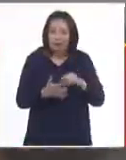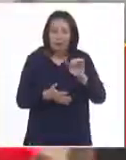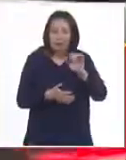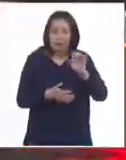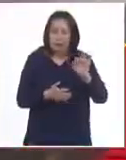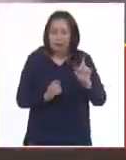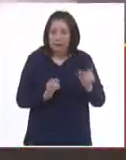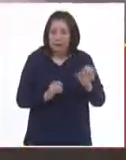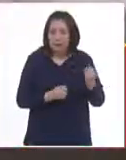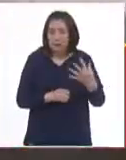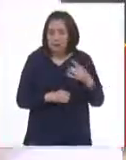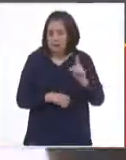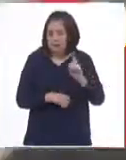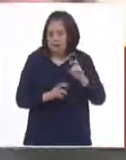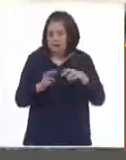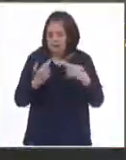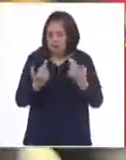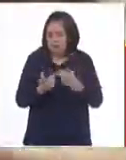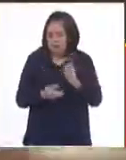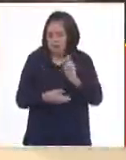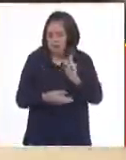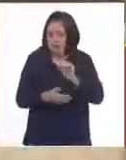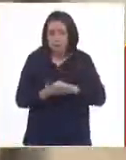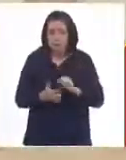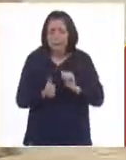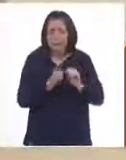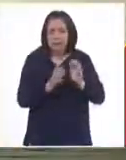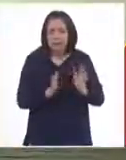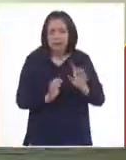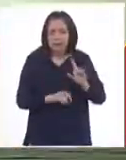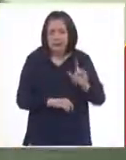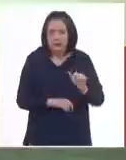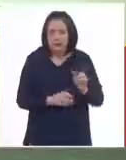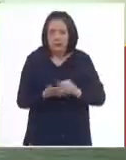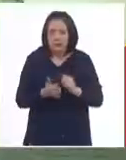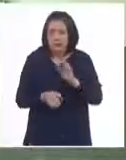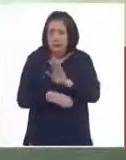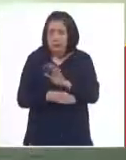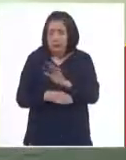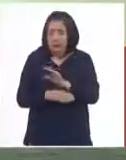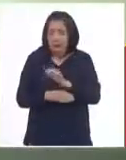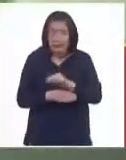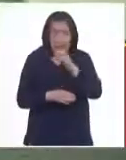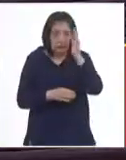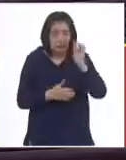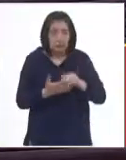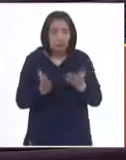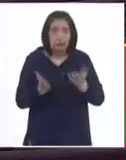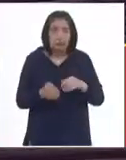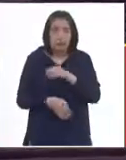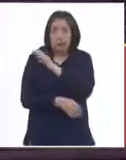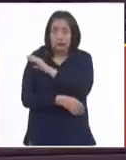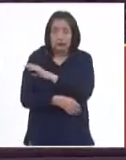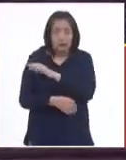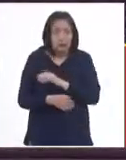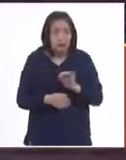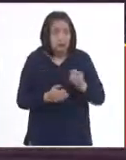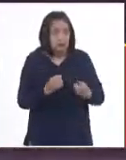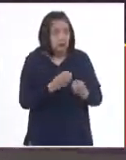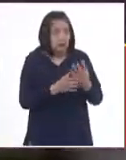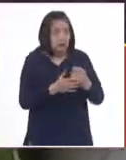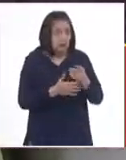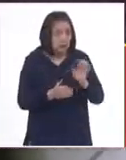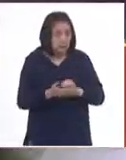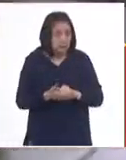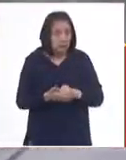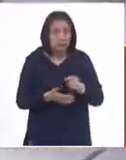último señaló que no se reunió con el candidato de Perú Libre. Por la tarde, Pedro Castillo estuvo en la clínica La Luz, en la avenida Arequipa, un